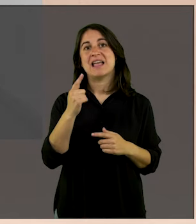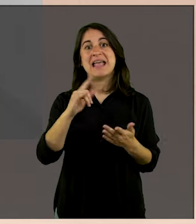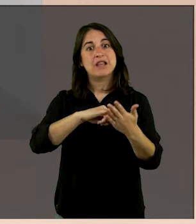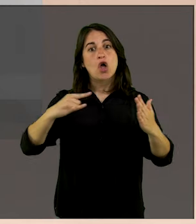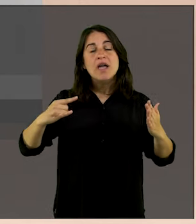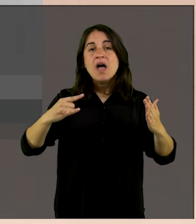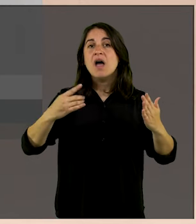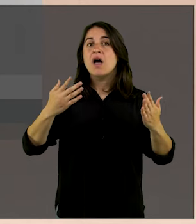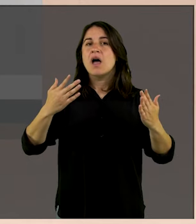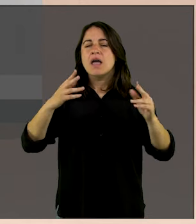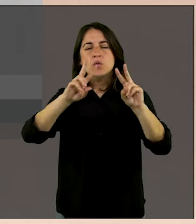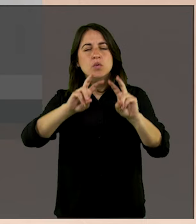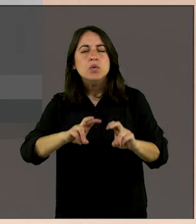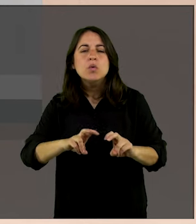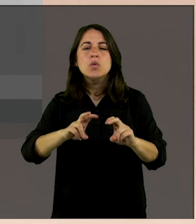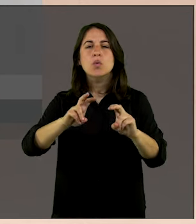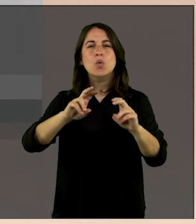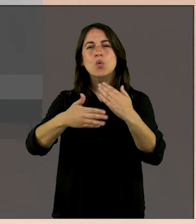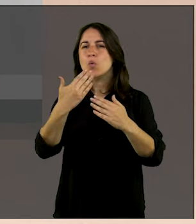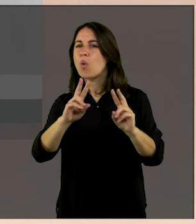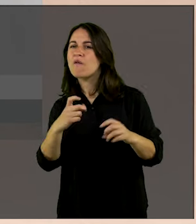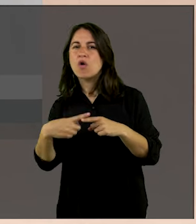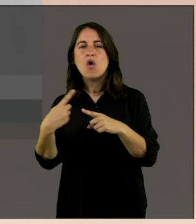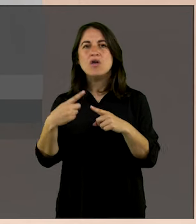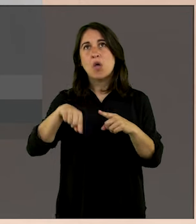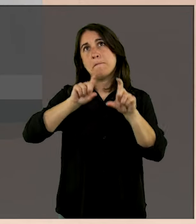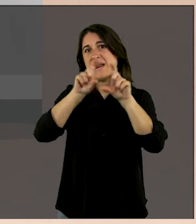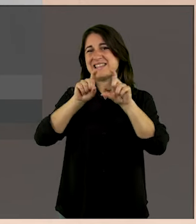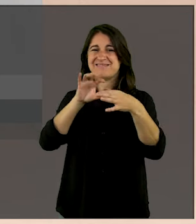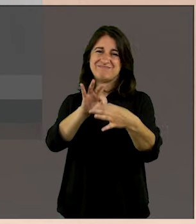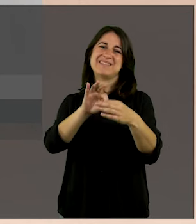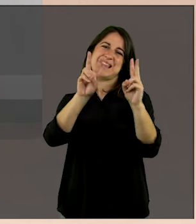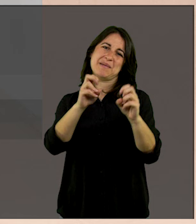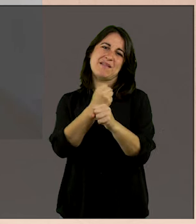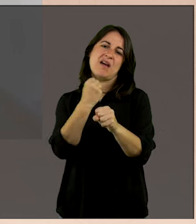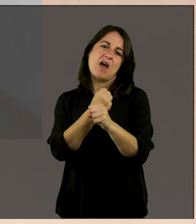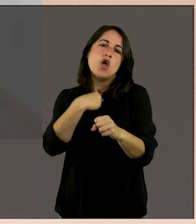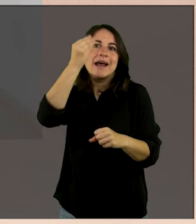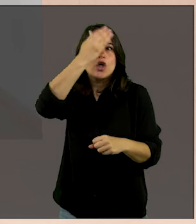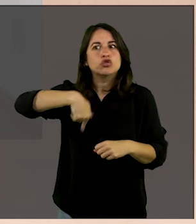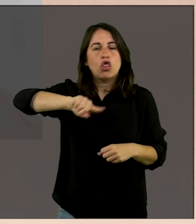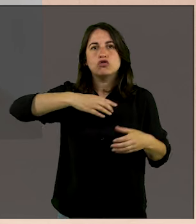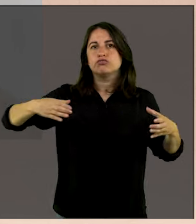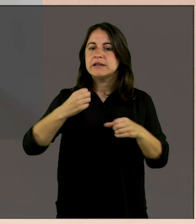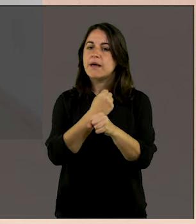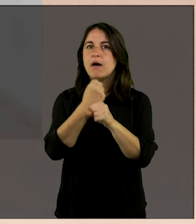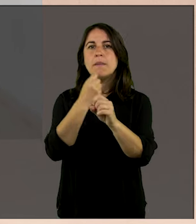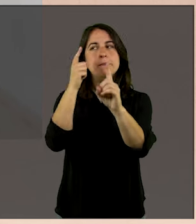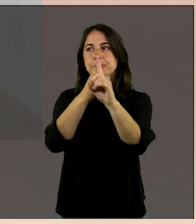Javier Jiménez. La tecnología y la investigación y digamos las empresas que estamos en esto, yo creo que todas estamos